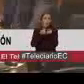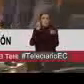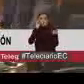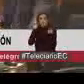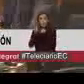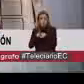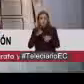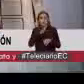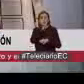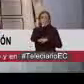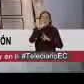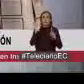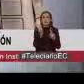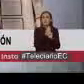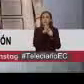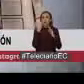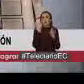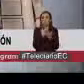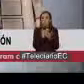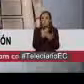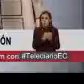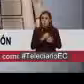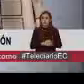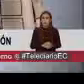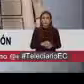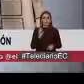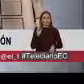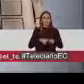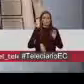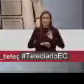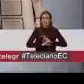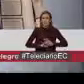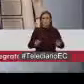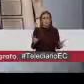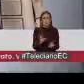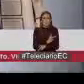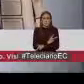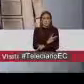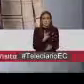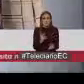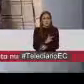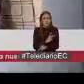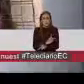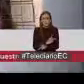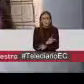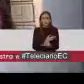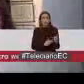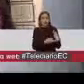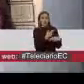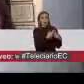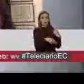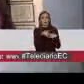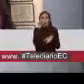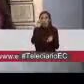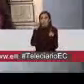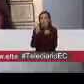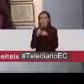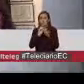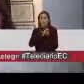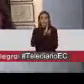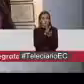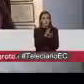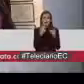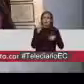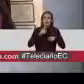beneficios económicos. Eso es definitivamente condenable, repudiable. En el Congreso, en esta Asamblea,